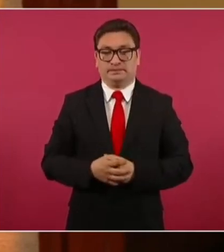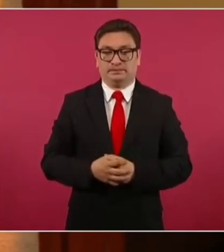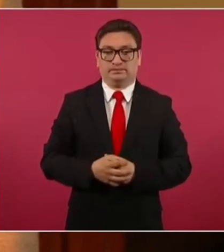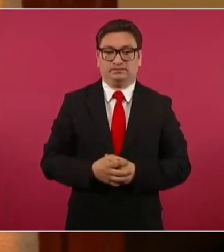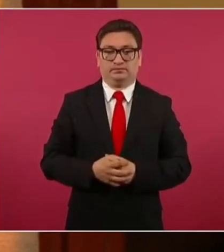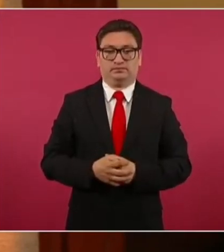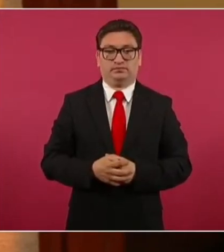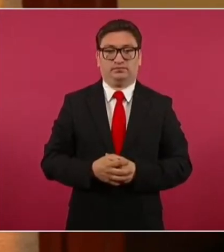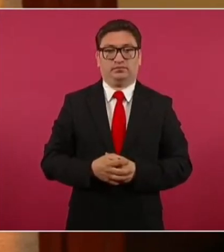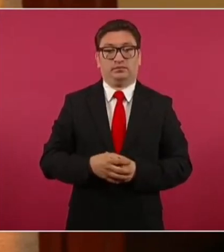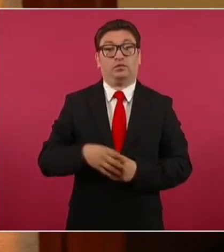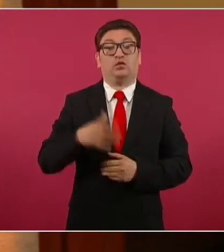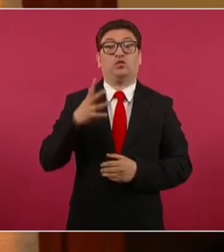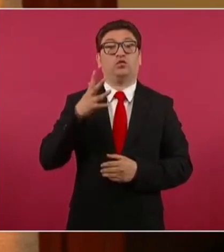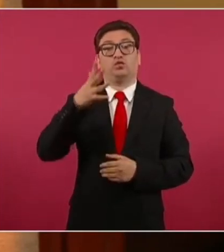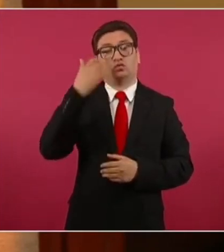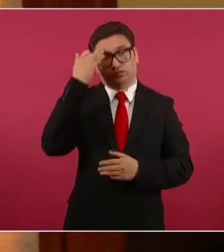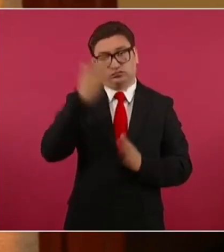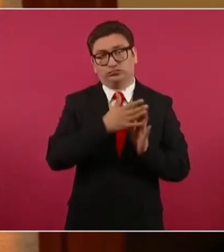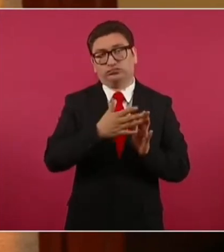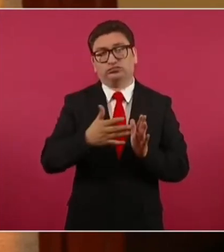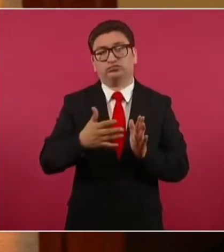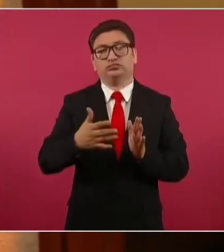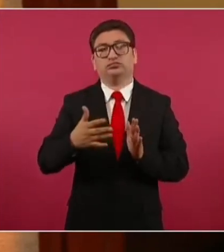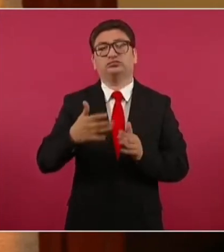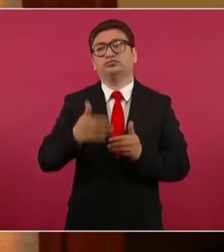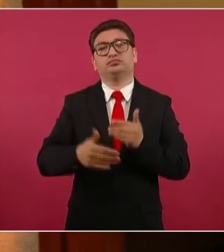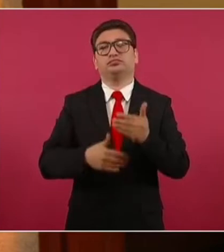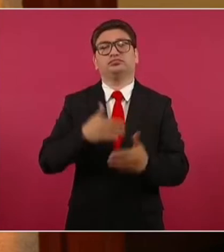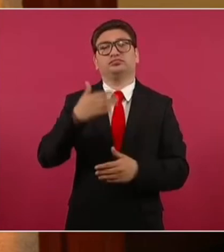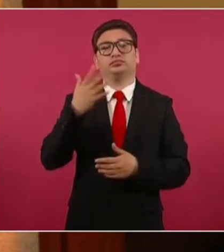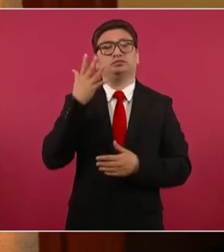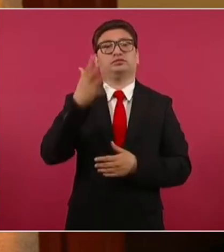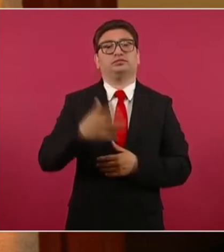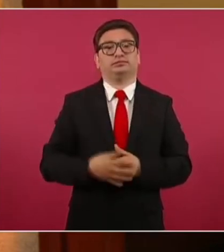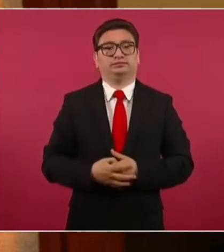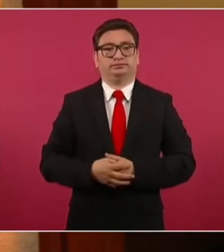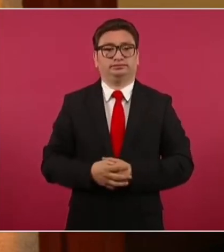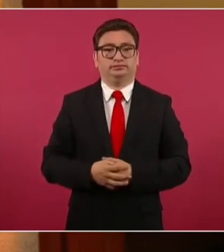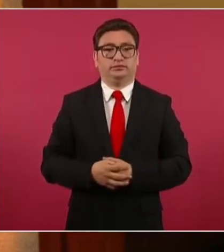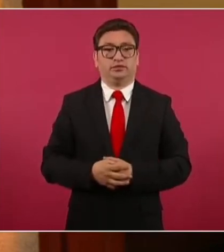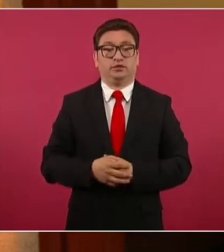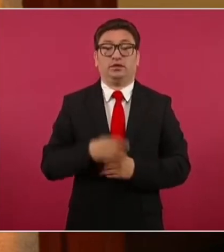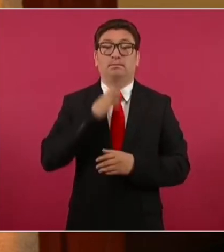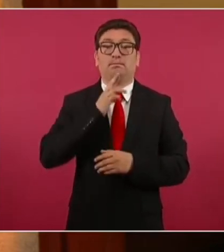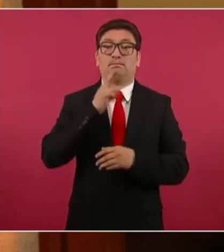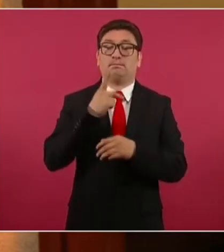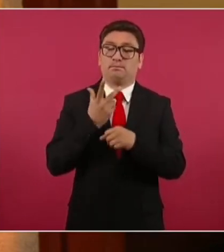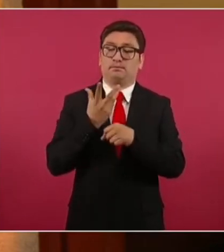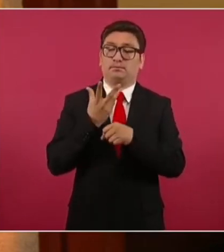A un plazo más largo o más allá de cualquier plazo, la